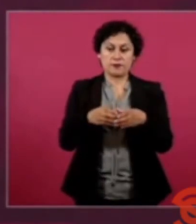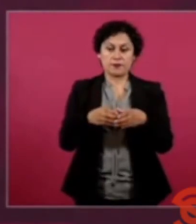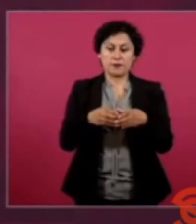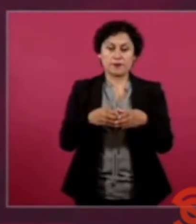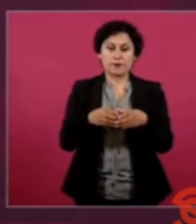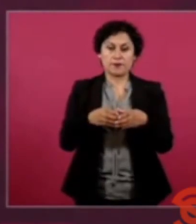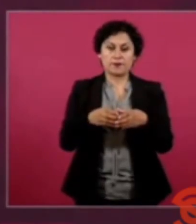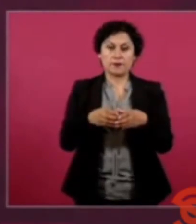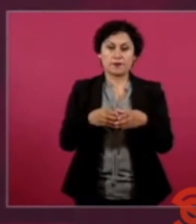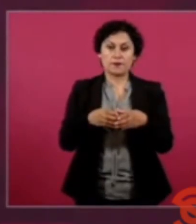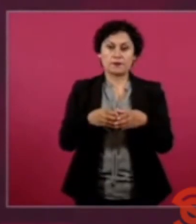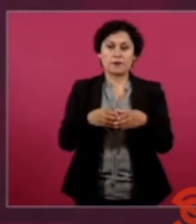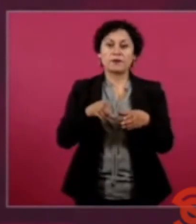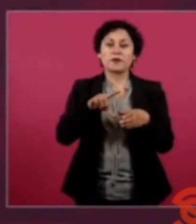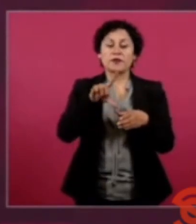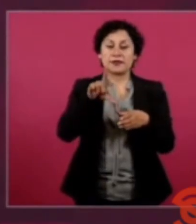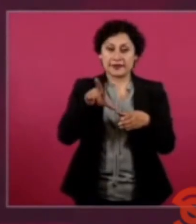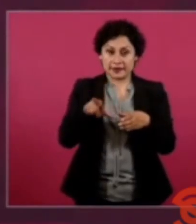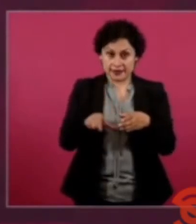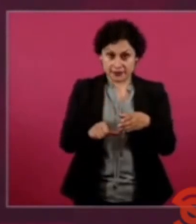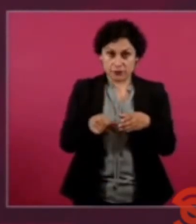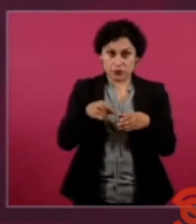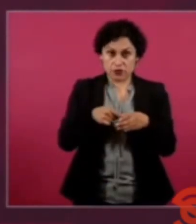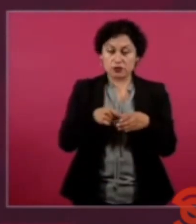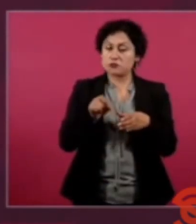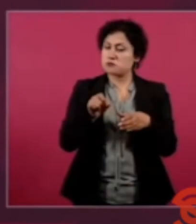Y a partir de ahí fue partido único.